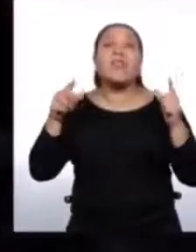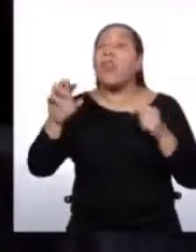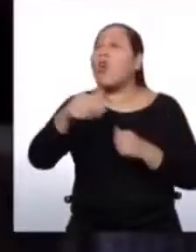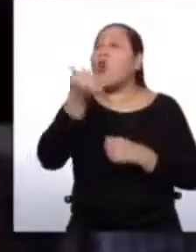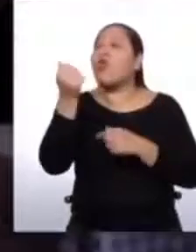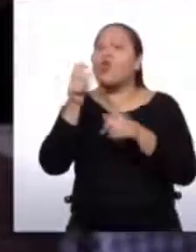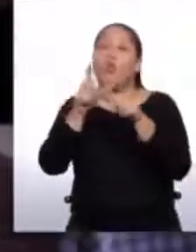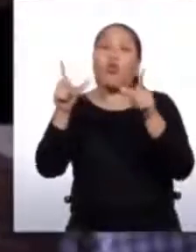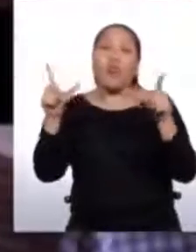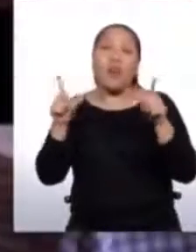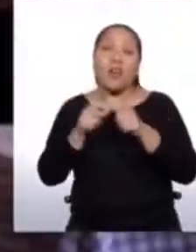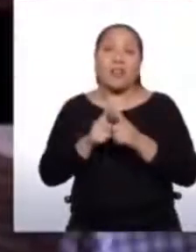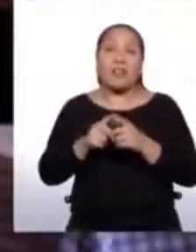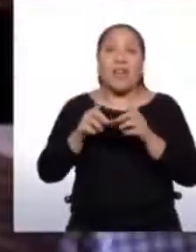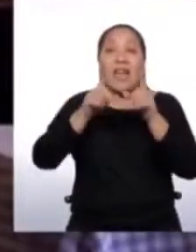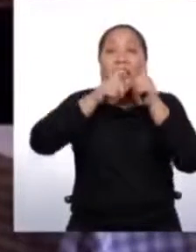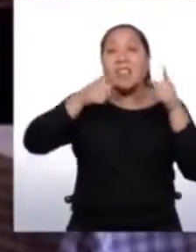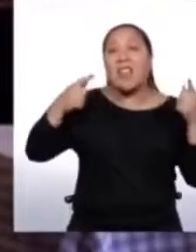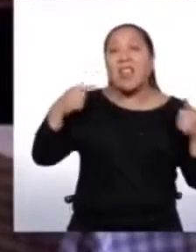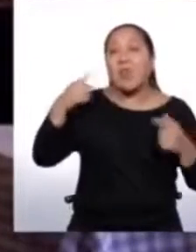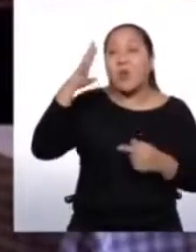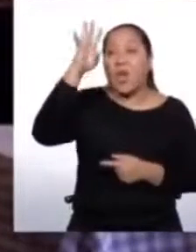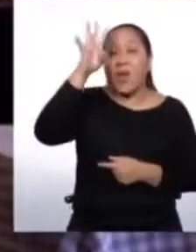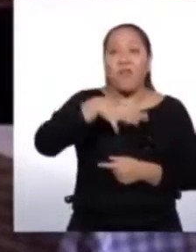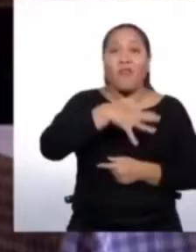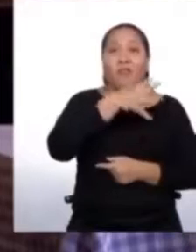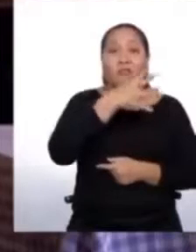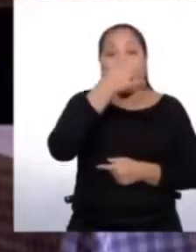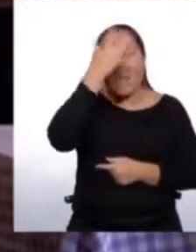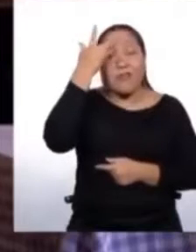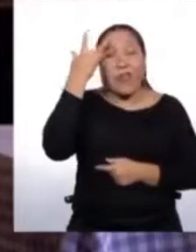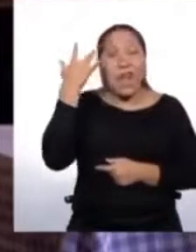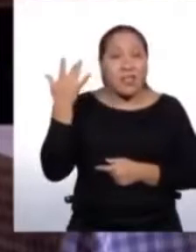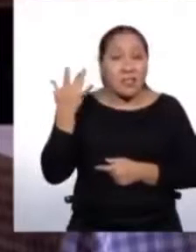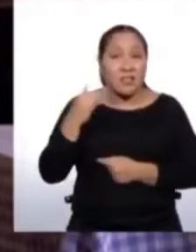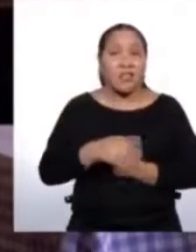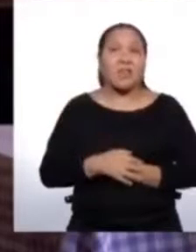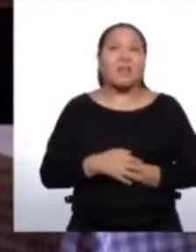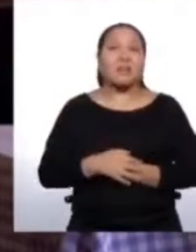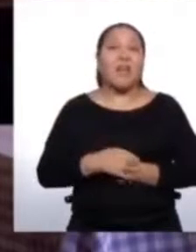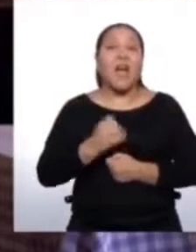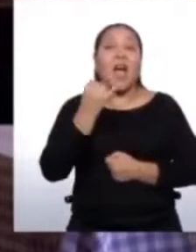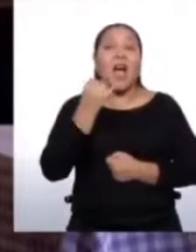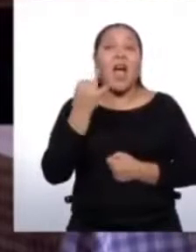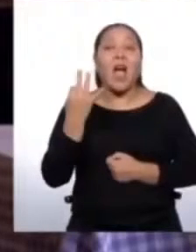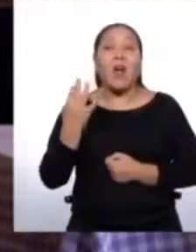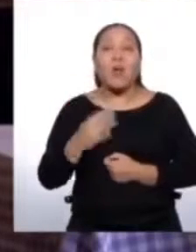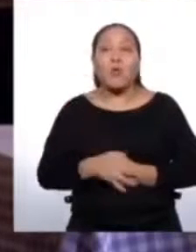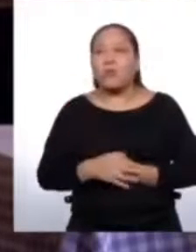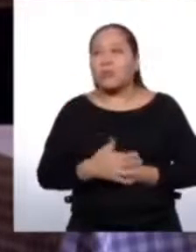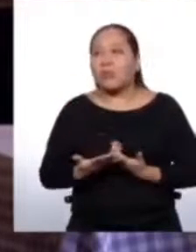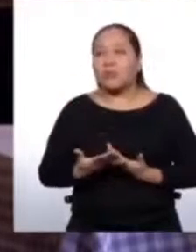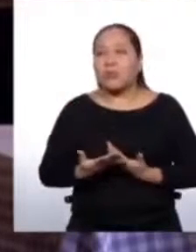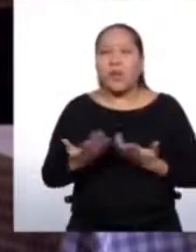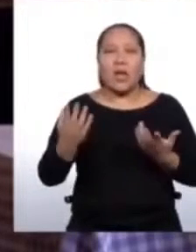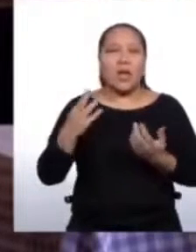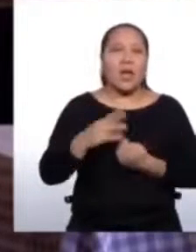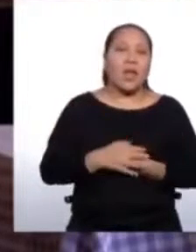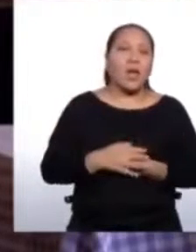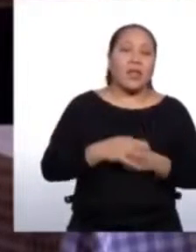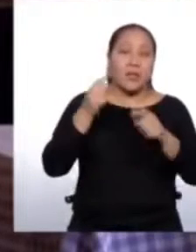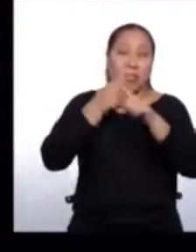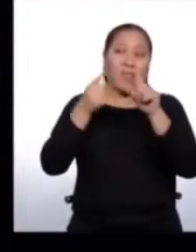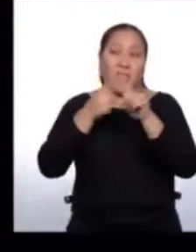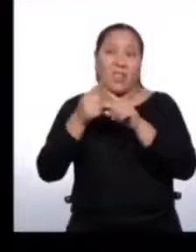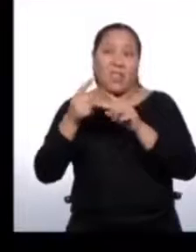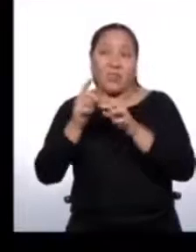de la literatura francesa, por ejemplo, ¿no? De algunos autores rusos y a la vez también de algunos autores